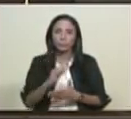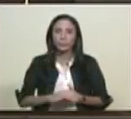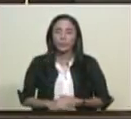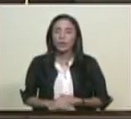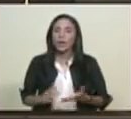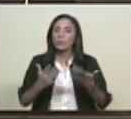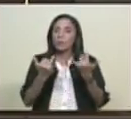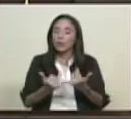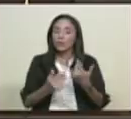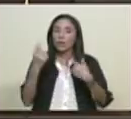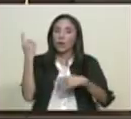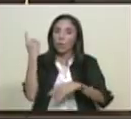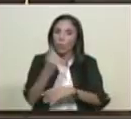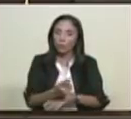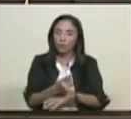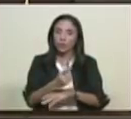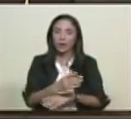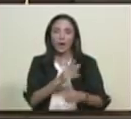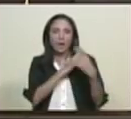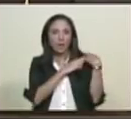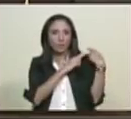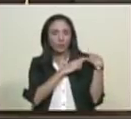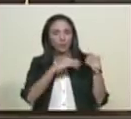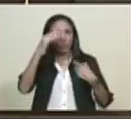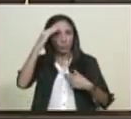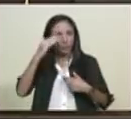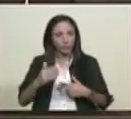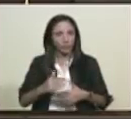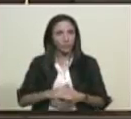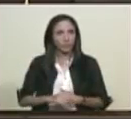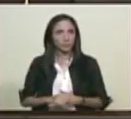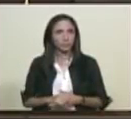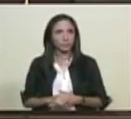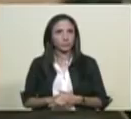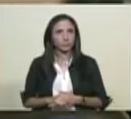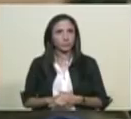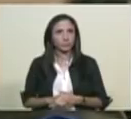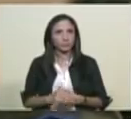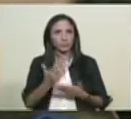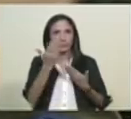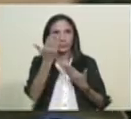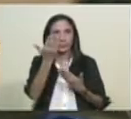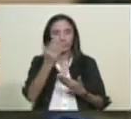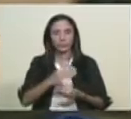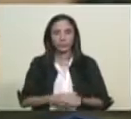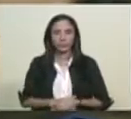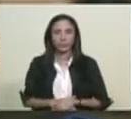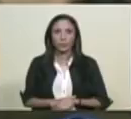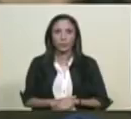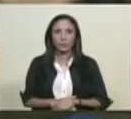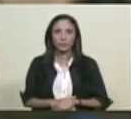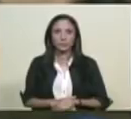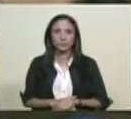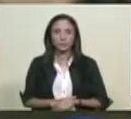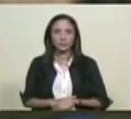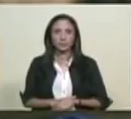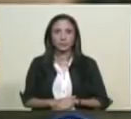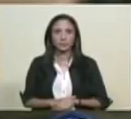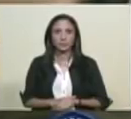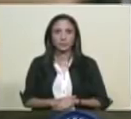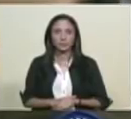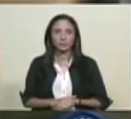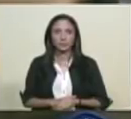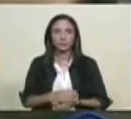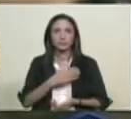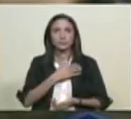Vladimir Padrino López, vicepresidente de Soberanía Política, quien coordina todo el área de la política exterior, de la